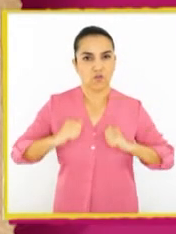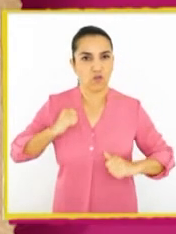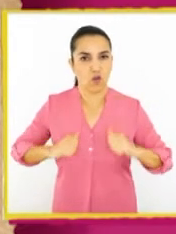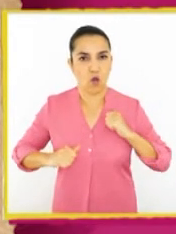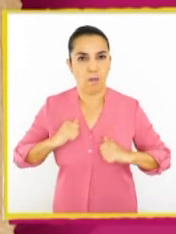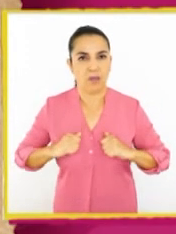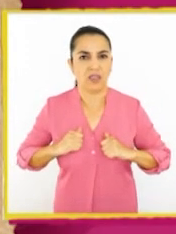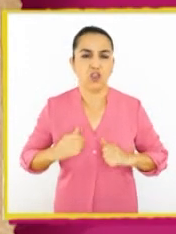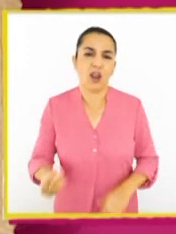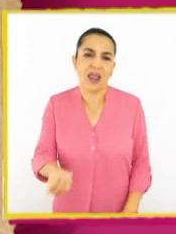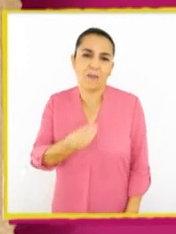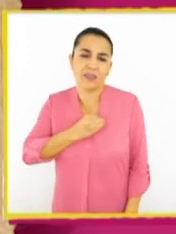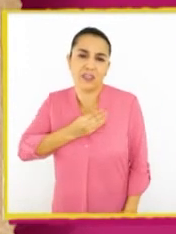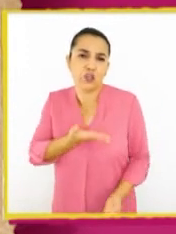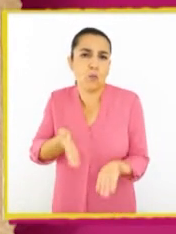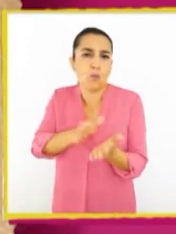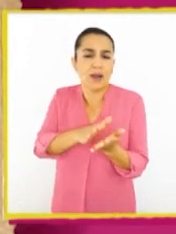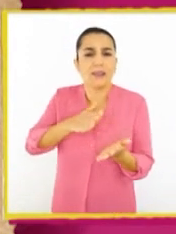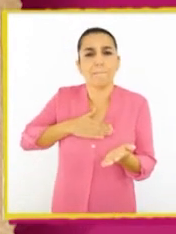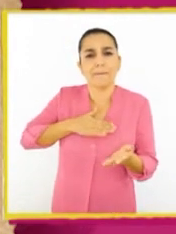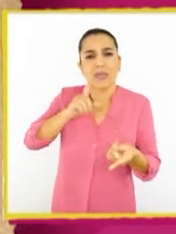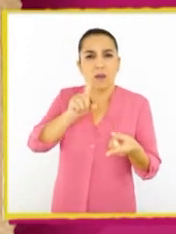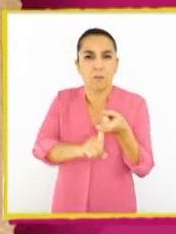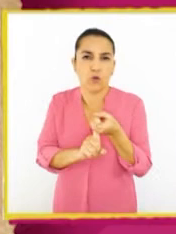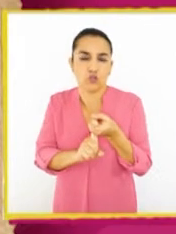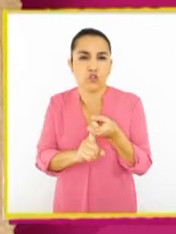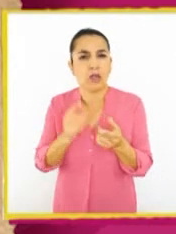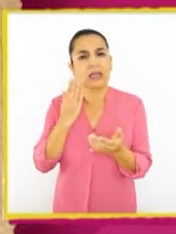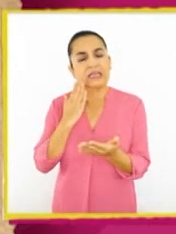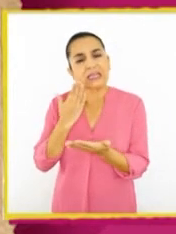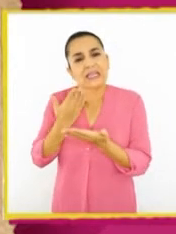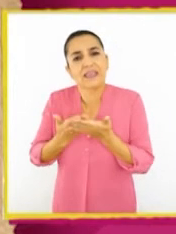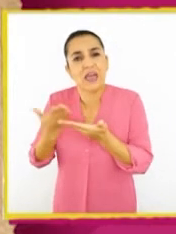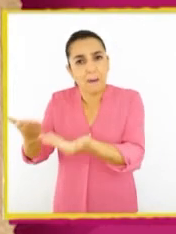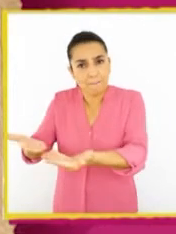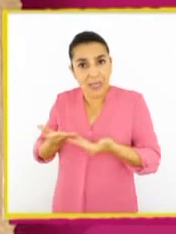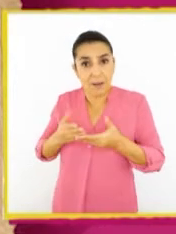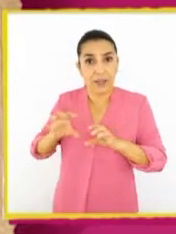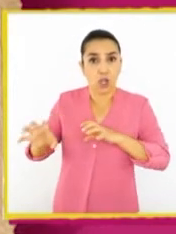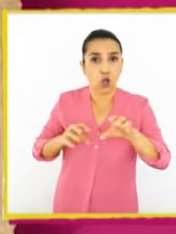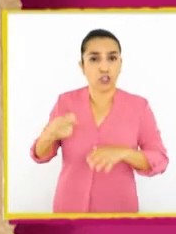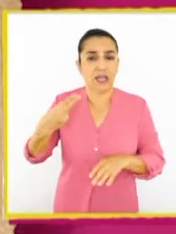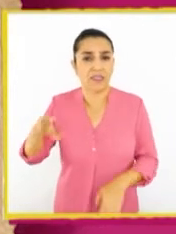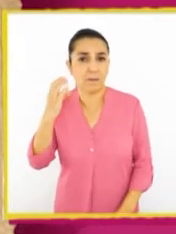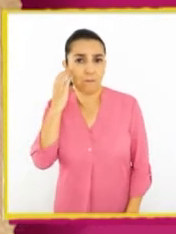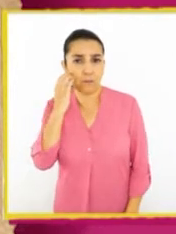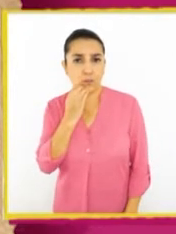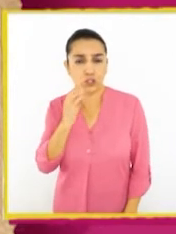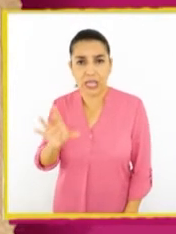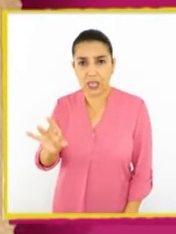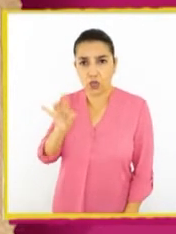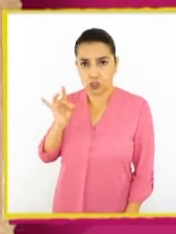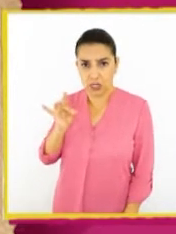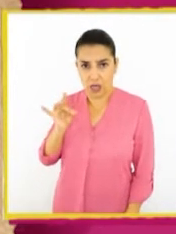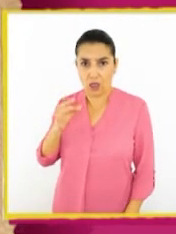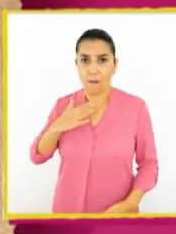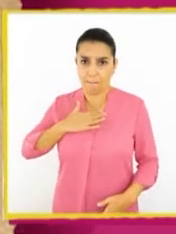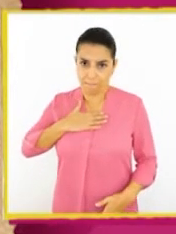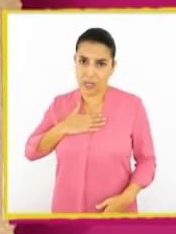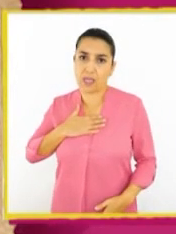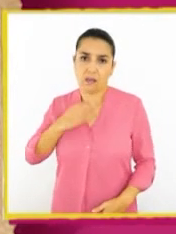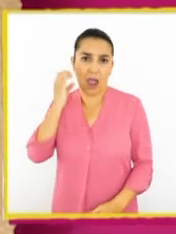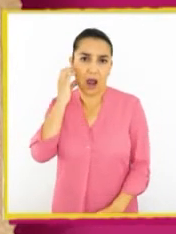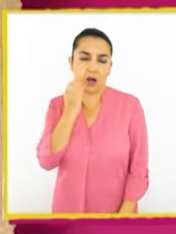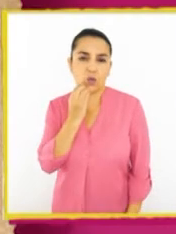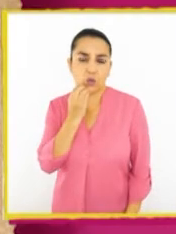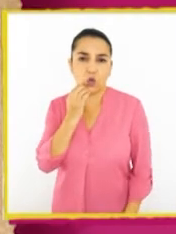dolor, deplorando sinceramente la muerte de mi esposo, y tiene la generosidad de enviarme las queridas prendas que se encontraron sobre la